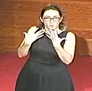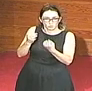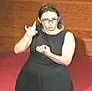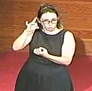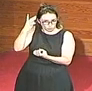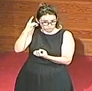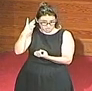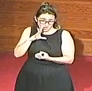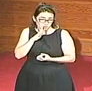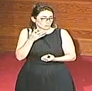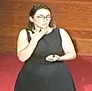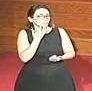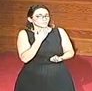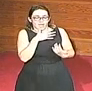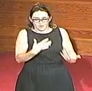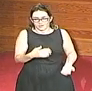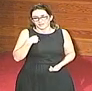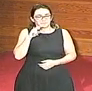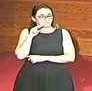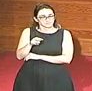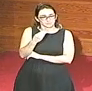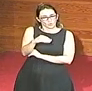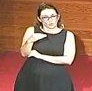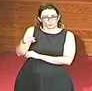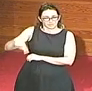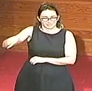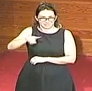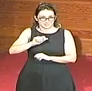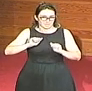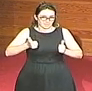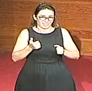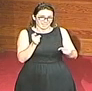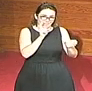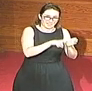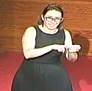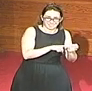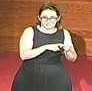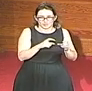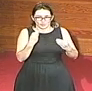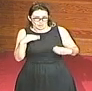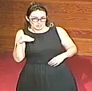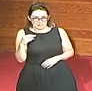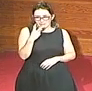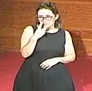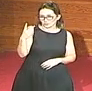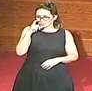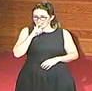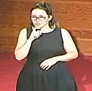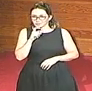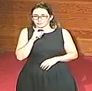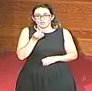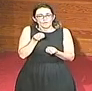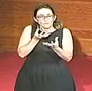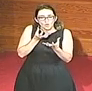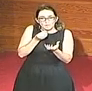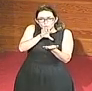sociales, cuando yo veo que los jovencitos que llegan de becarios y becarias a la redacción de 22 años se informan en Twitter y quieren